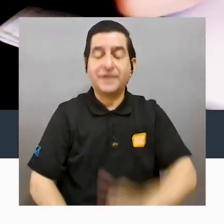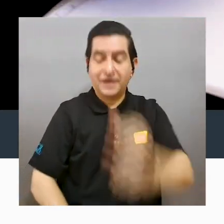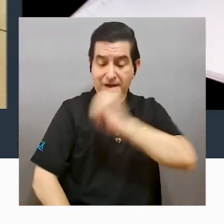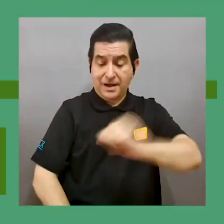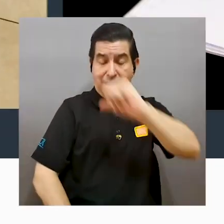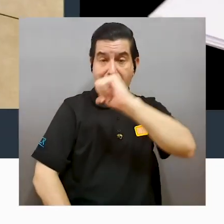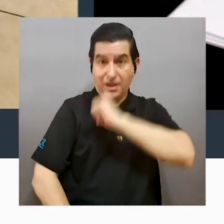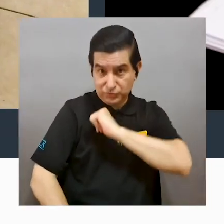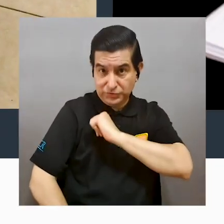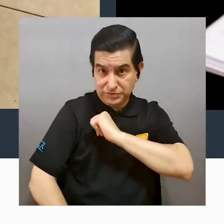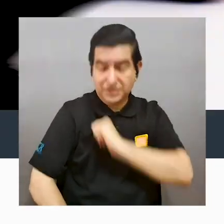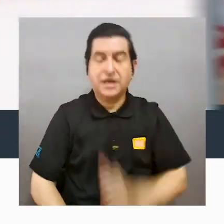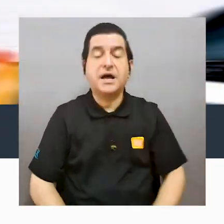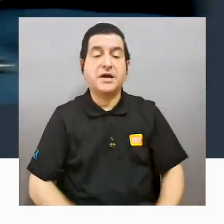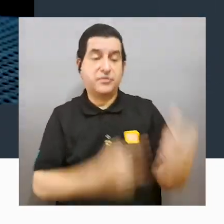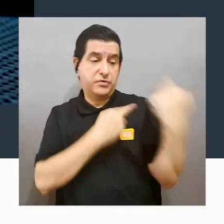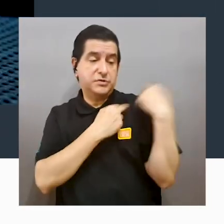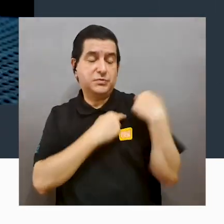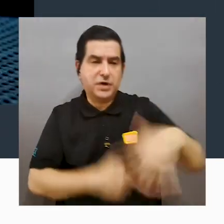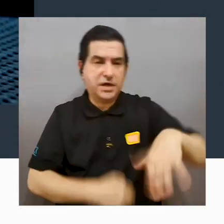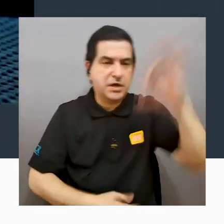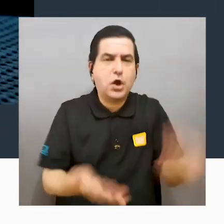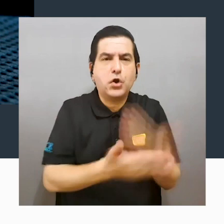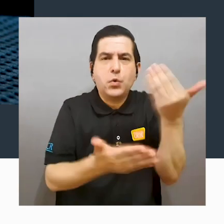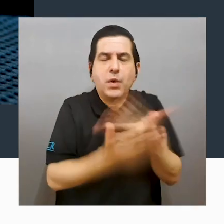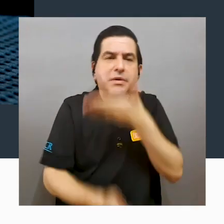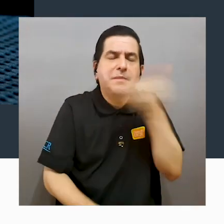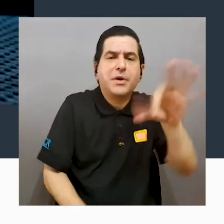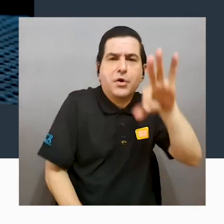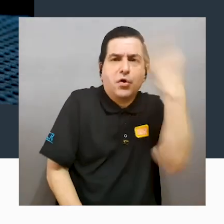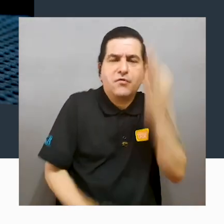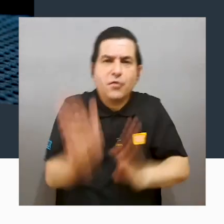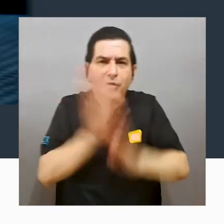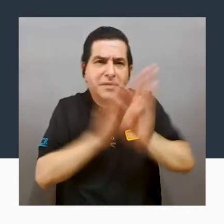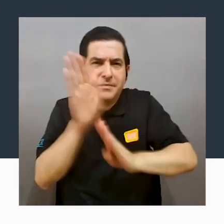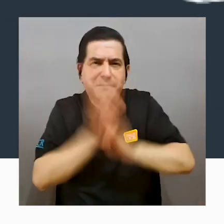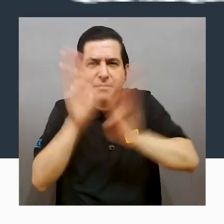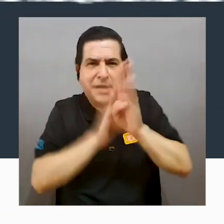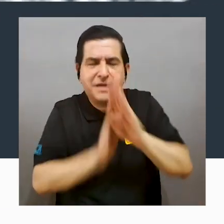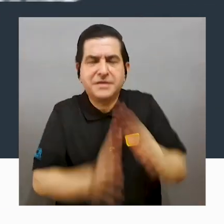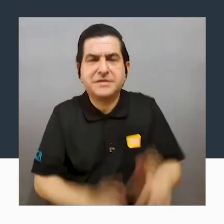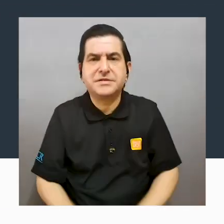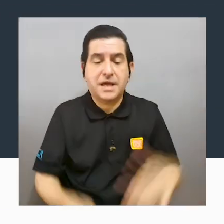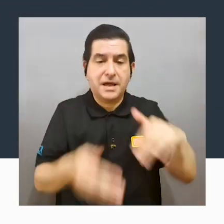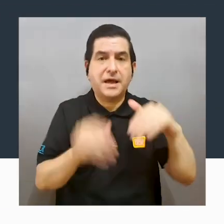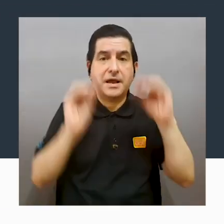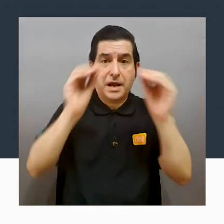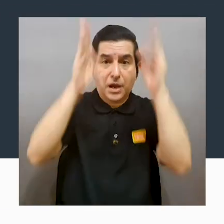Las autoridades, por su parte, tienen el deber de elegir innovadoras y mejores formas de desarrollar